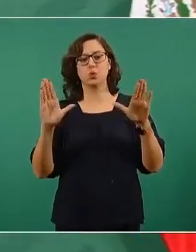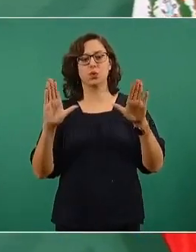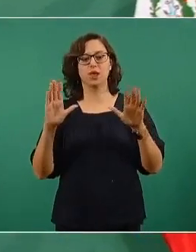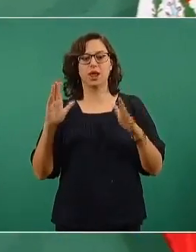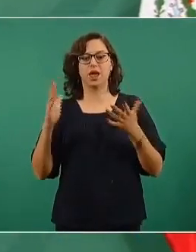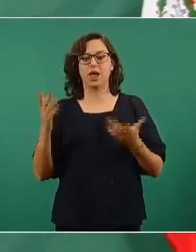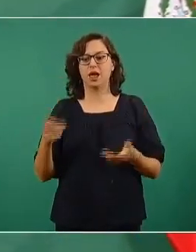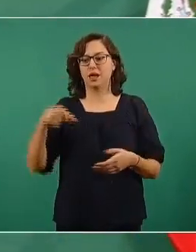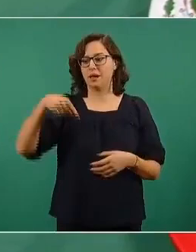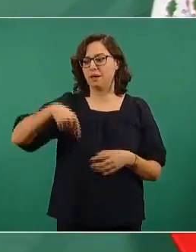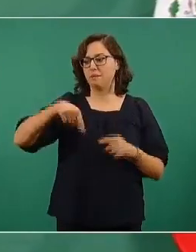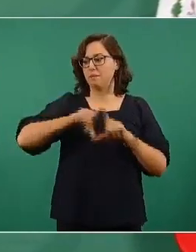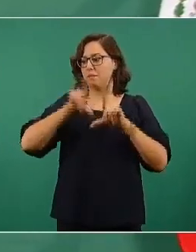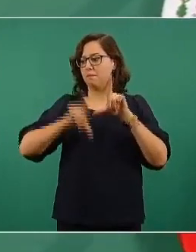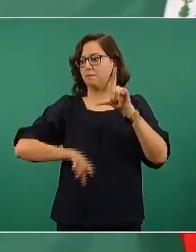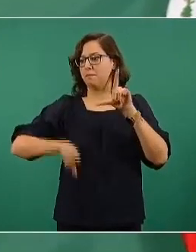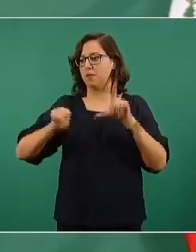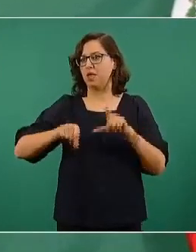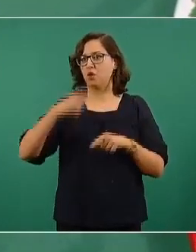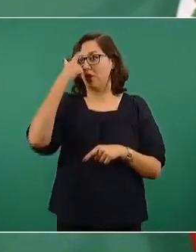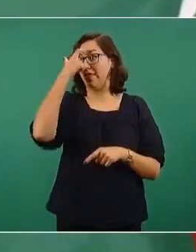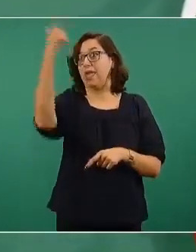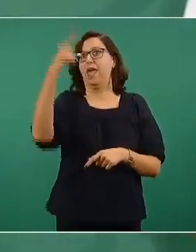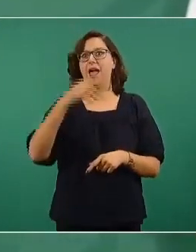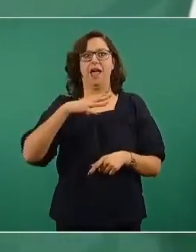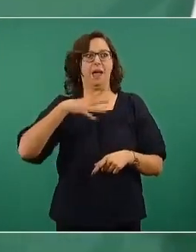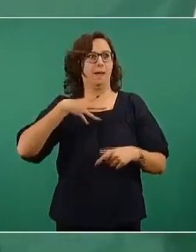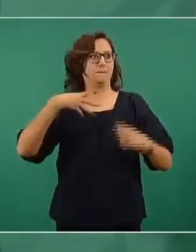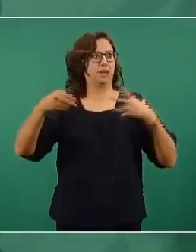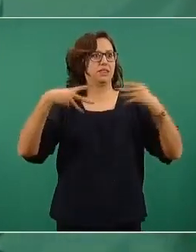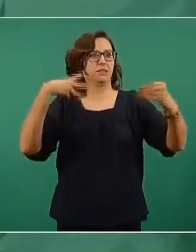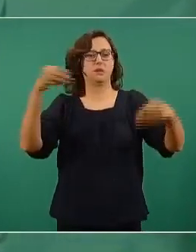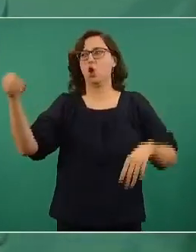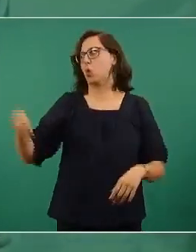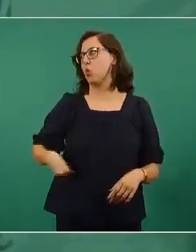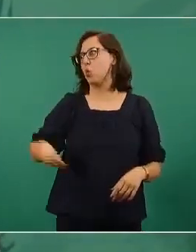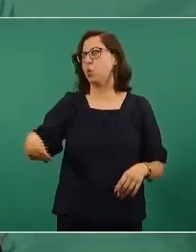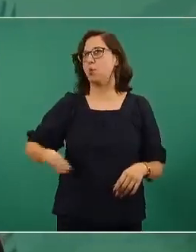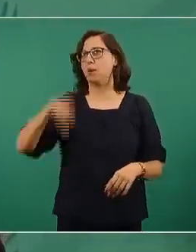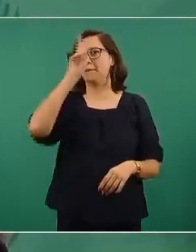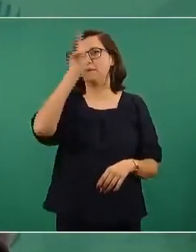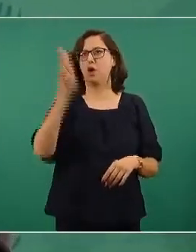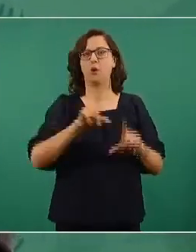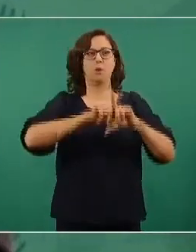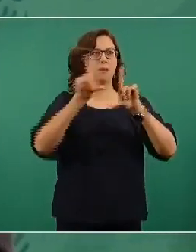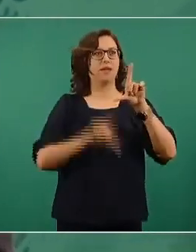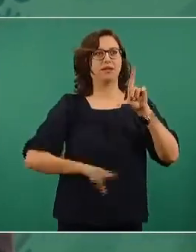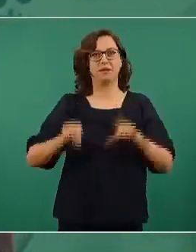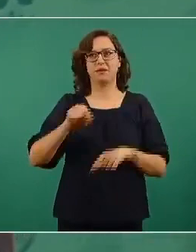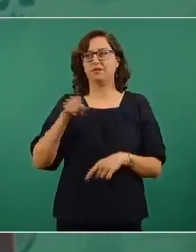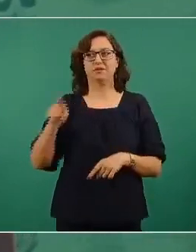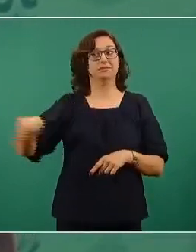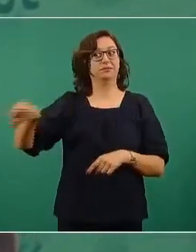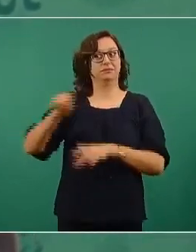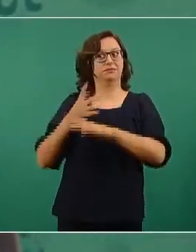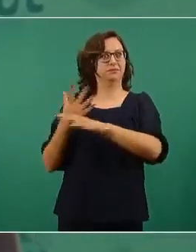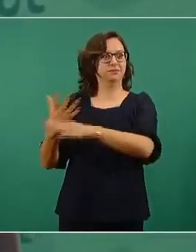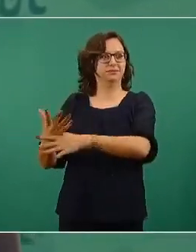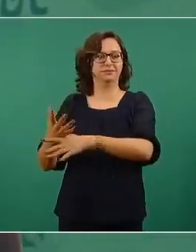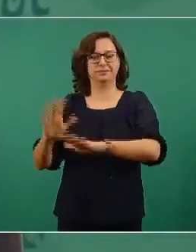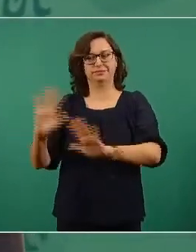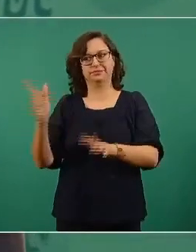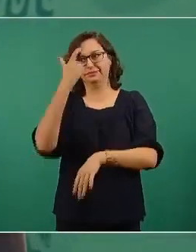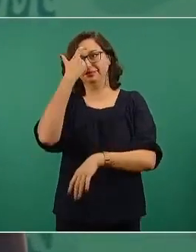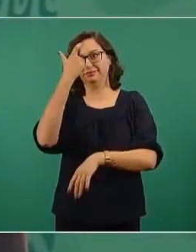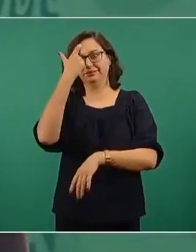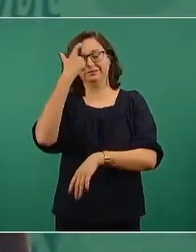patentado en México, ¿sí? Nada más que no se puede, o sea, pero